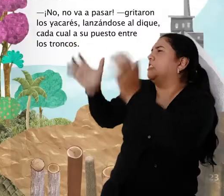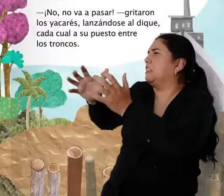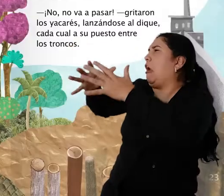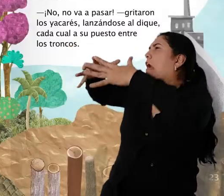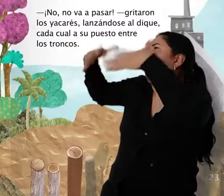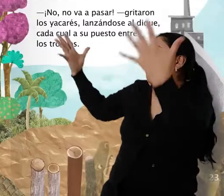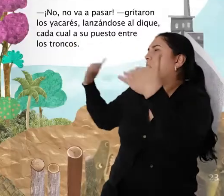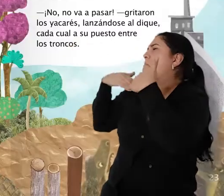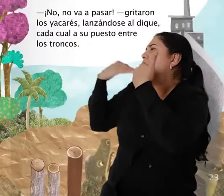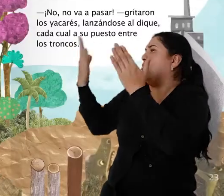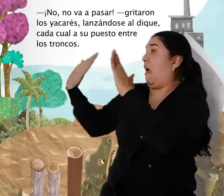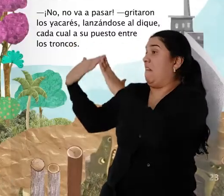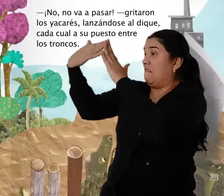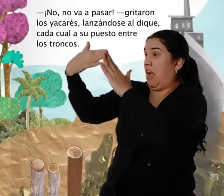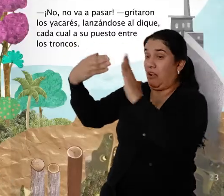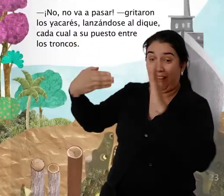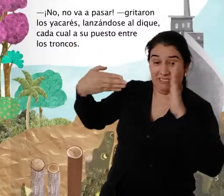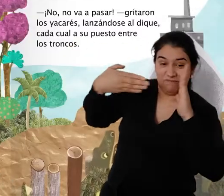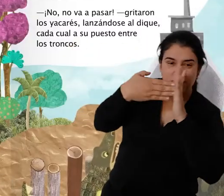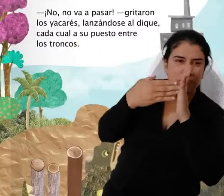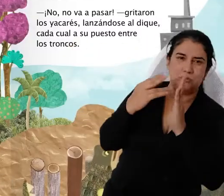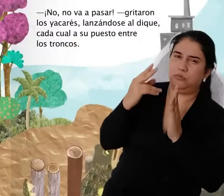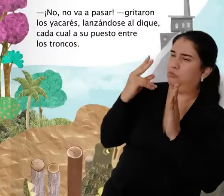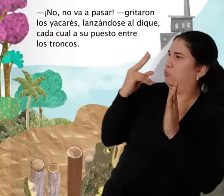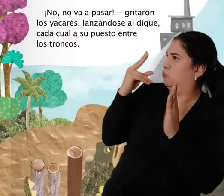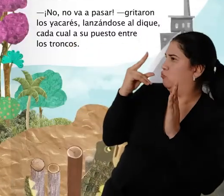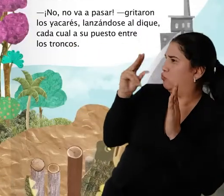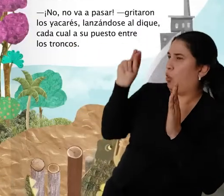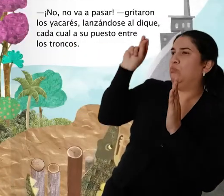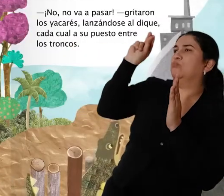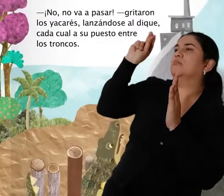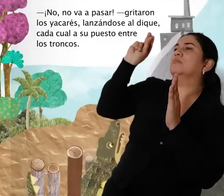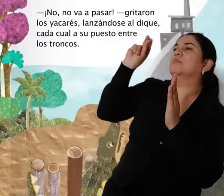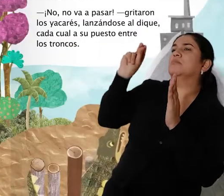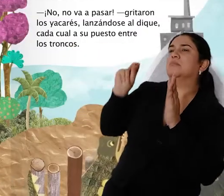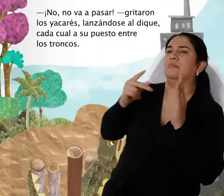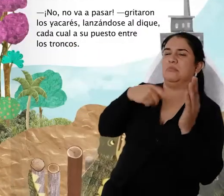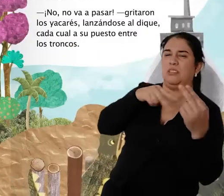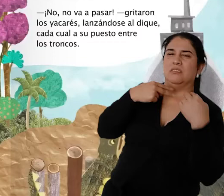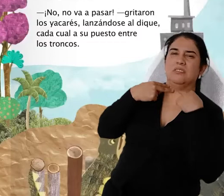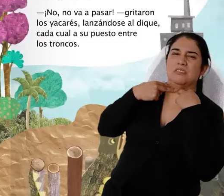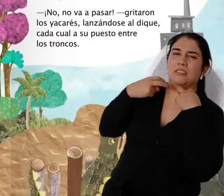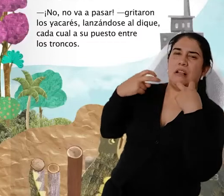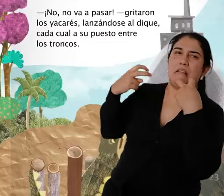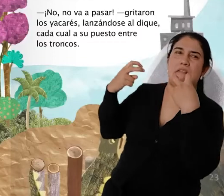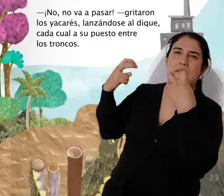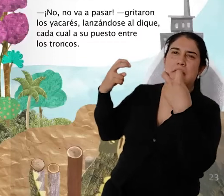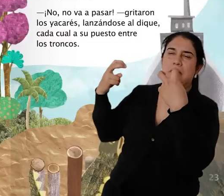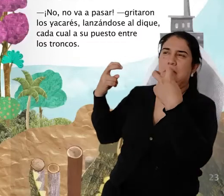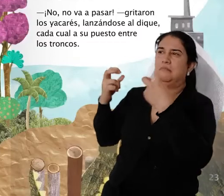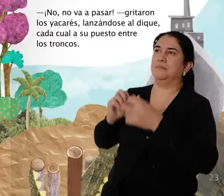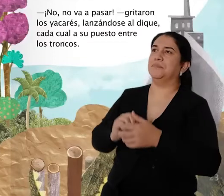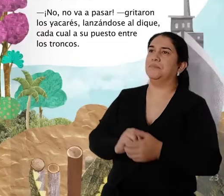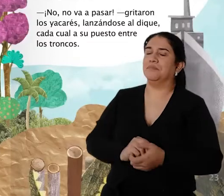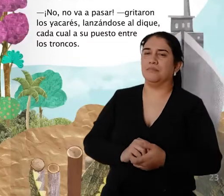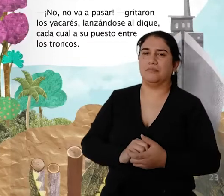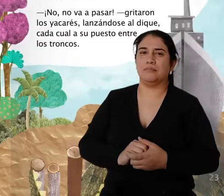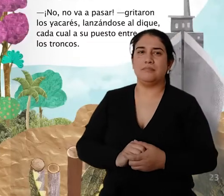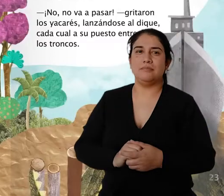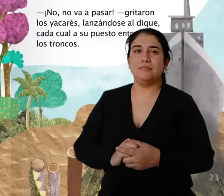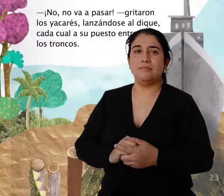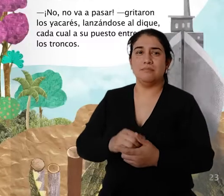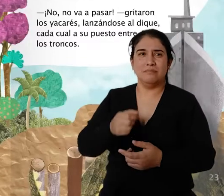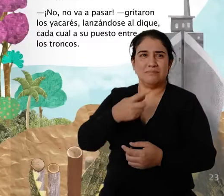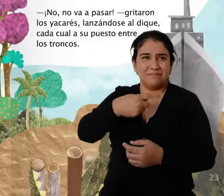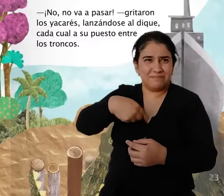otro. ¡No! ¡No va a pasar! Gritaron los yacarés, lanzándose al dique, cada cual a su